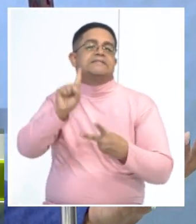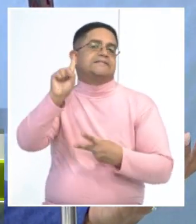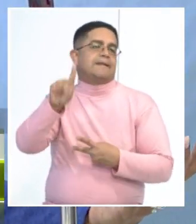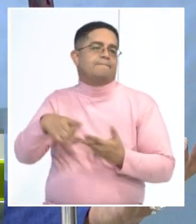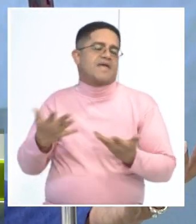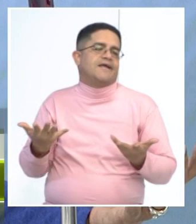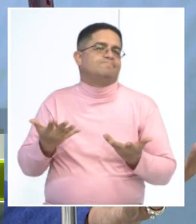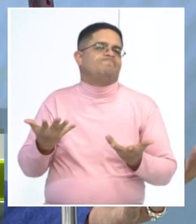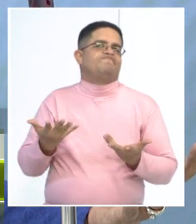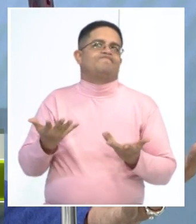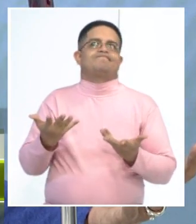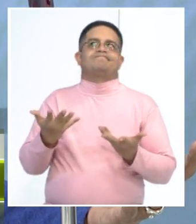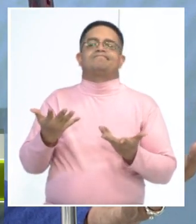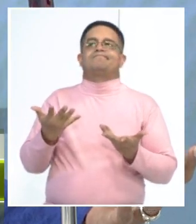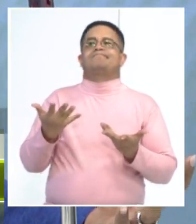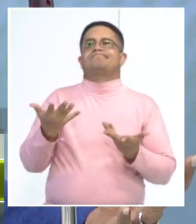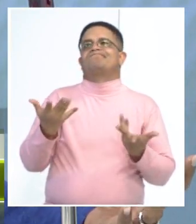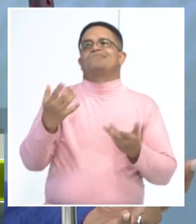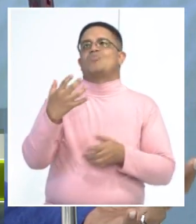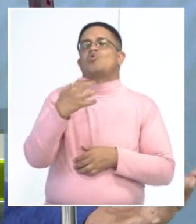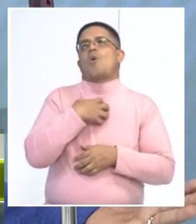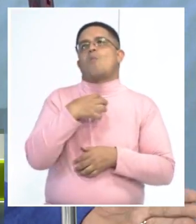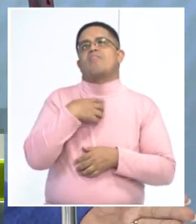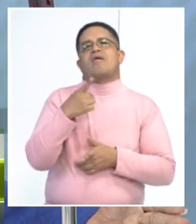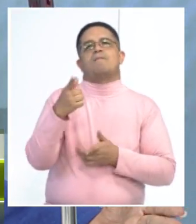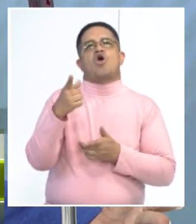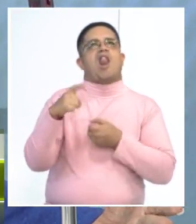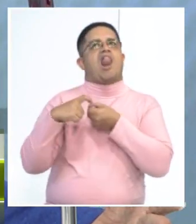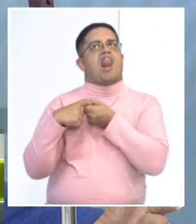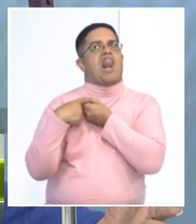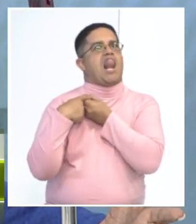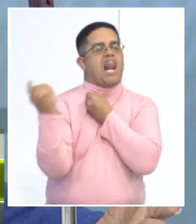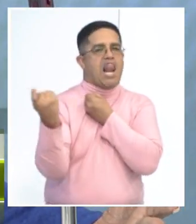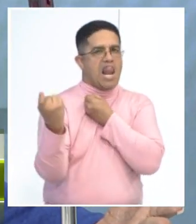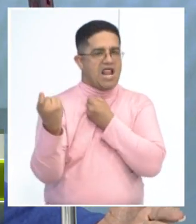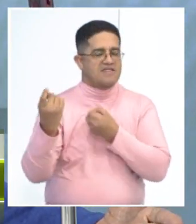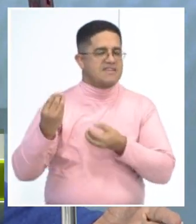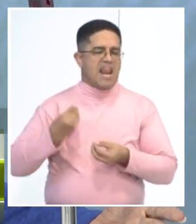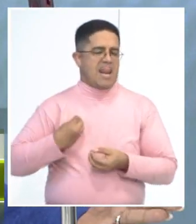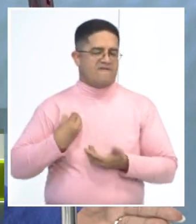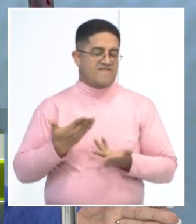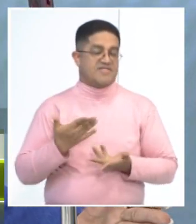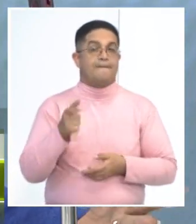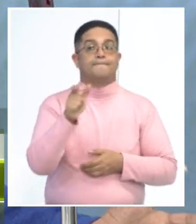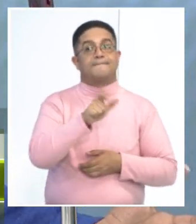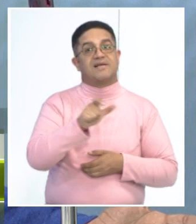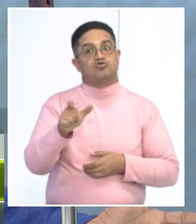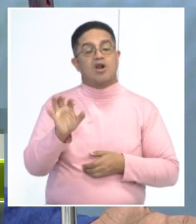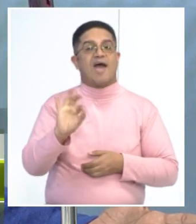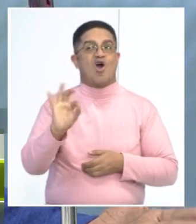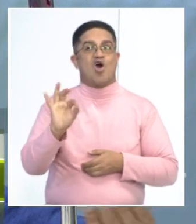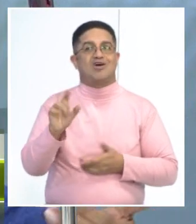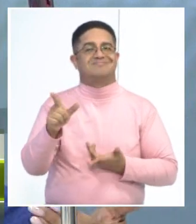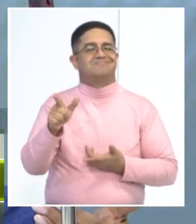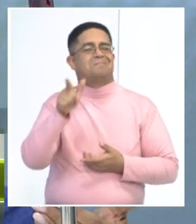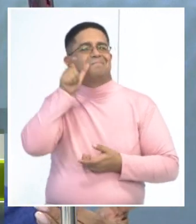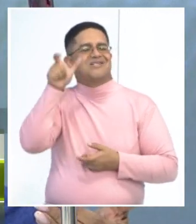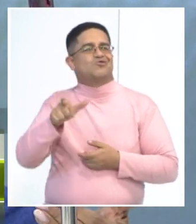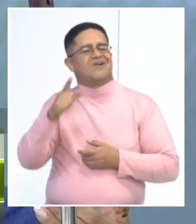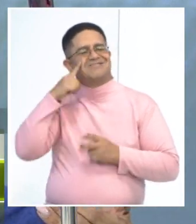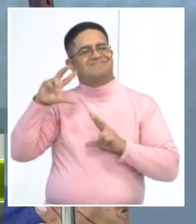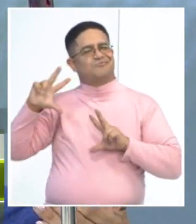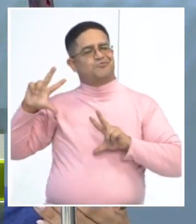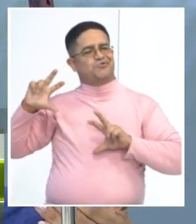darle, capaz que no podemos eliminar, pero sí sacar de nuestra vida personas o relaciones tóxicas para nuestra